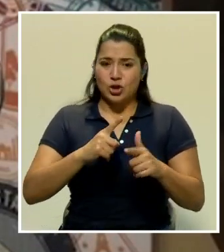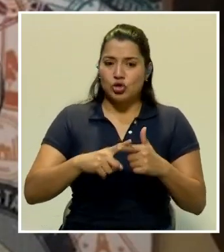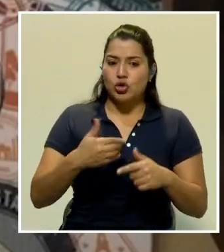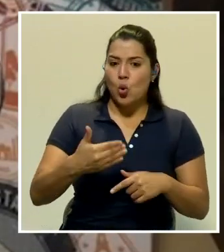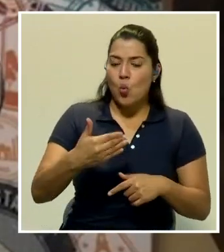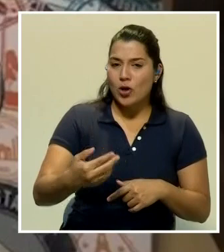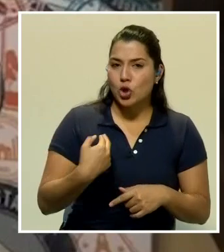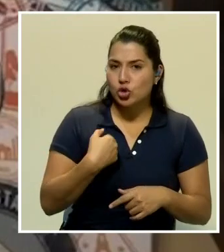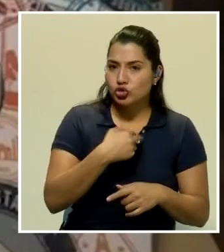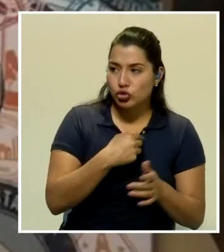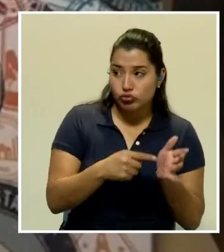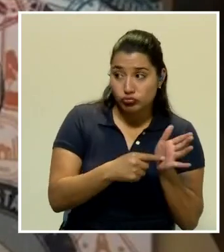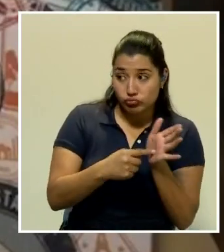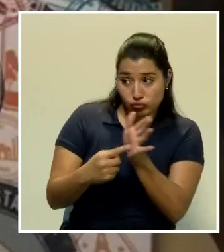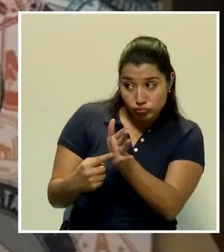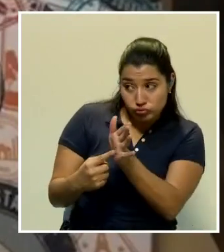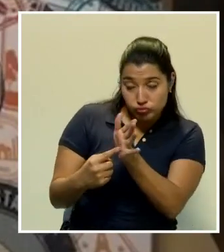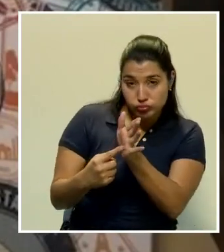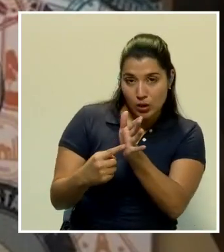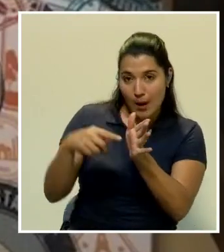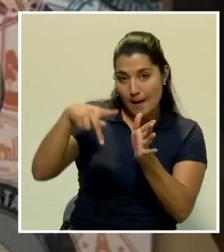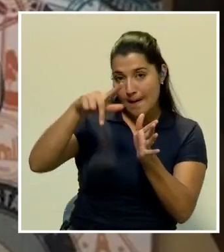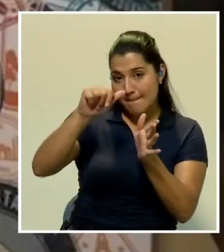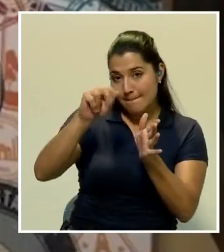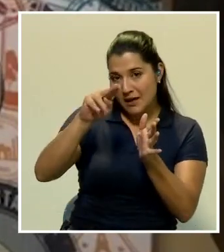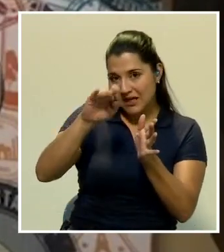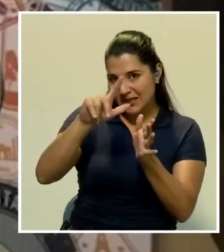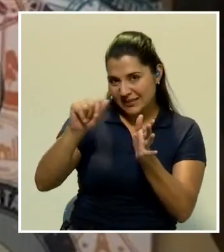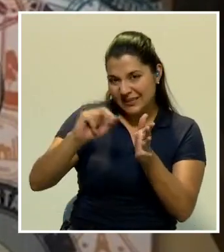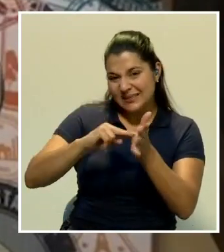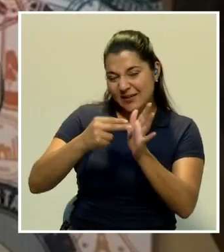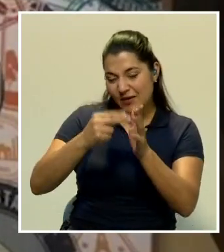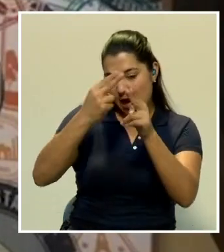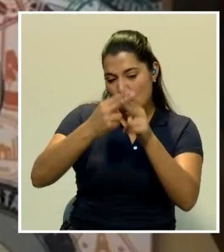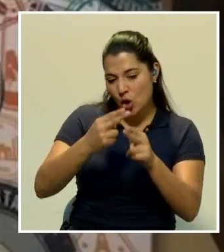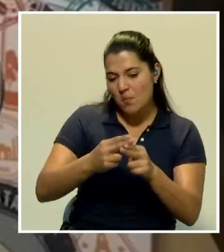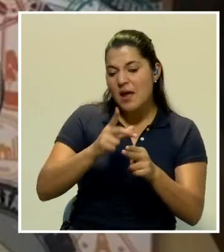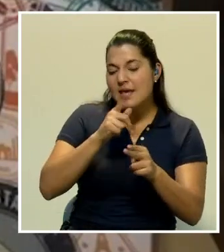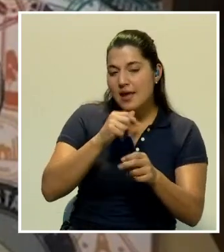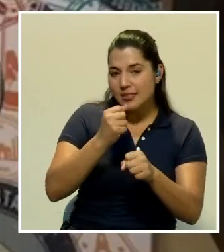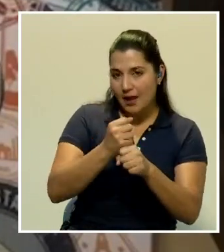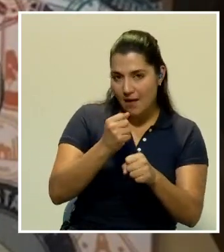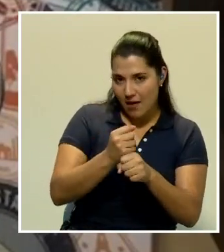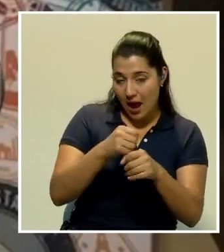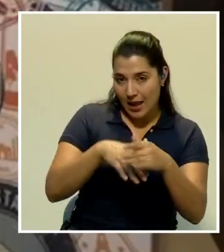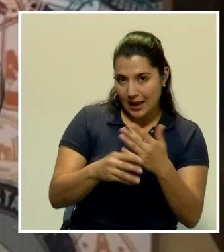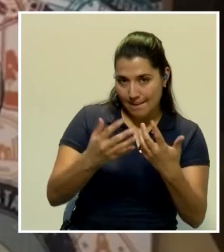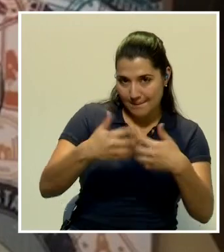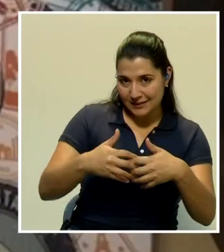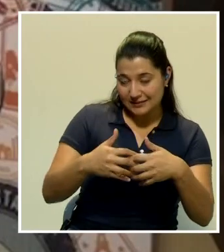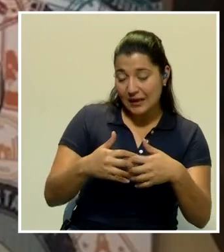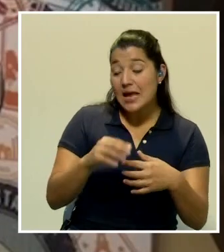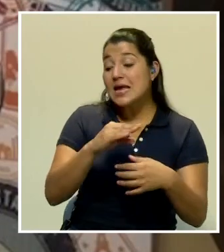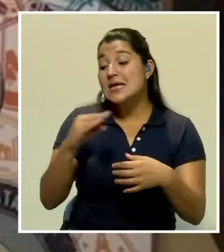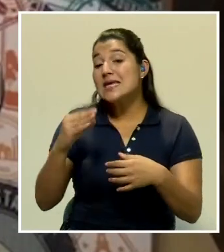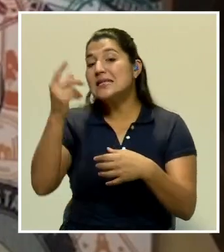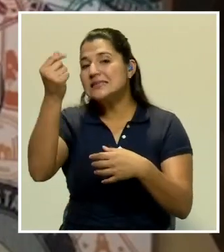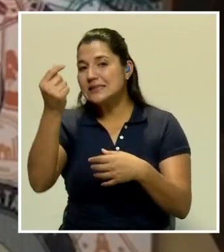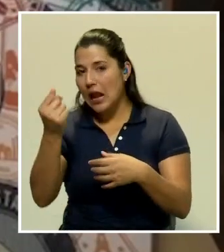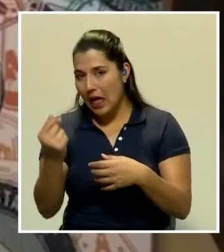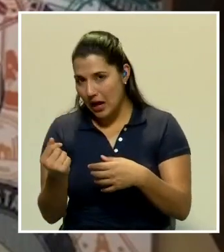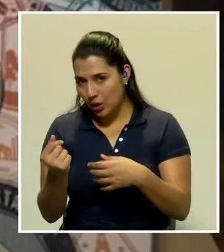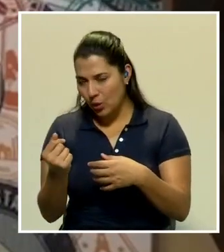planilla, salvo o que la Caja nos lo explique, el robot del cálculo va a tomar un